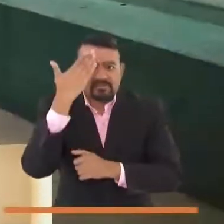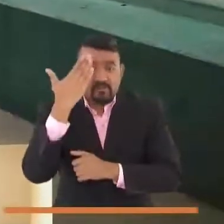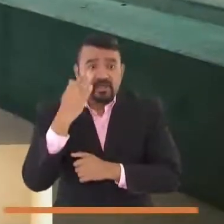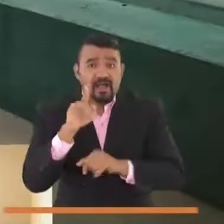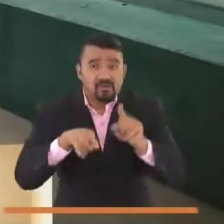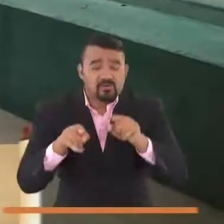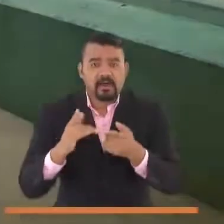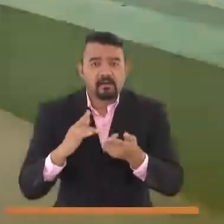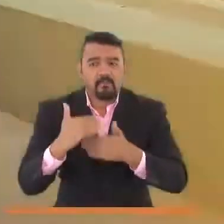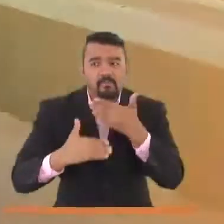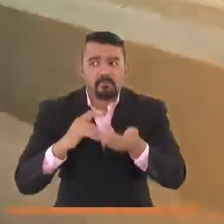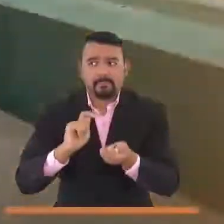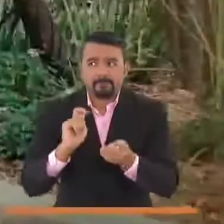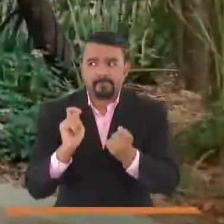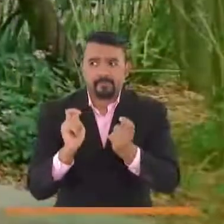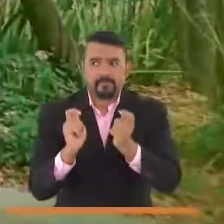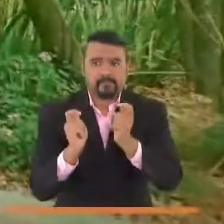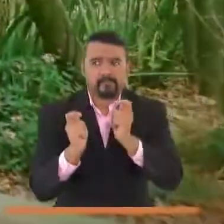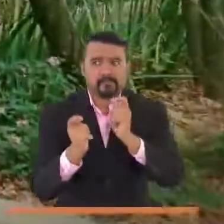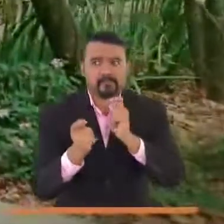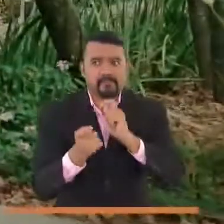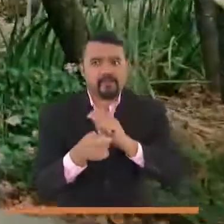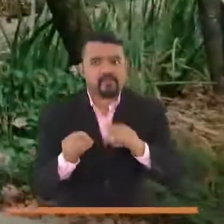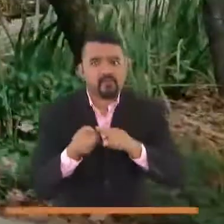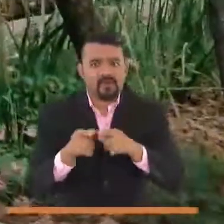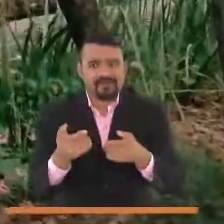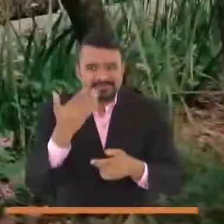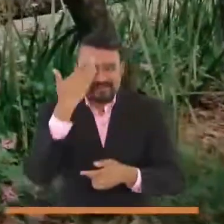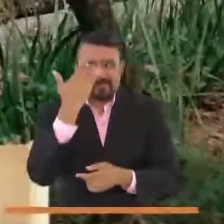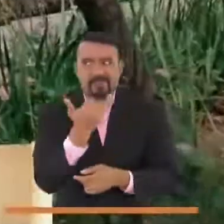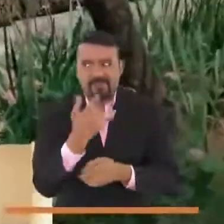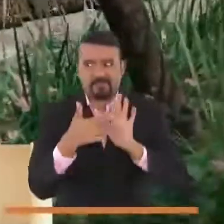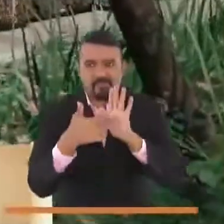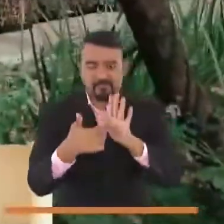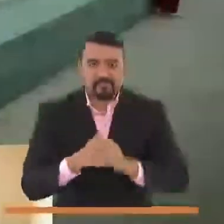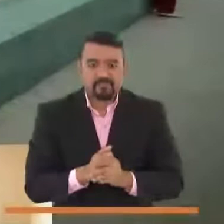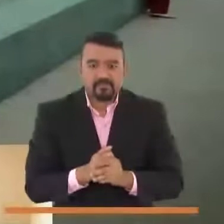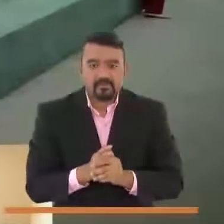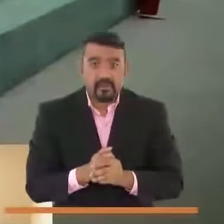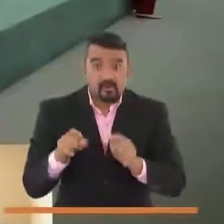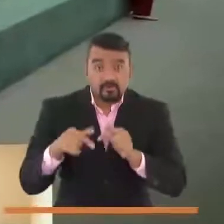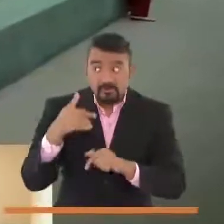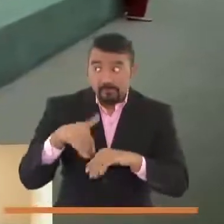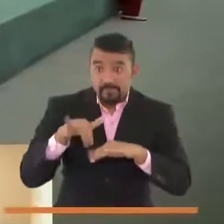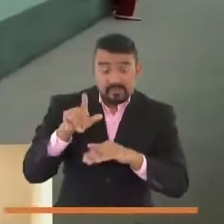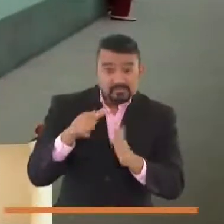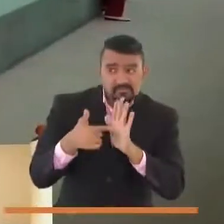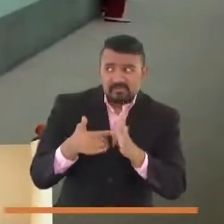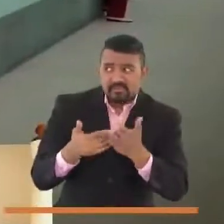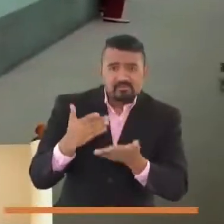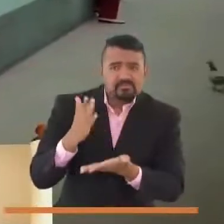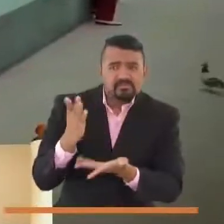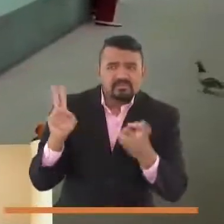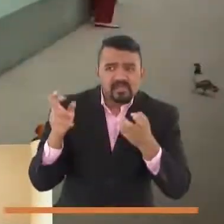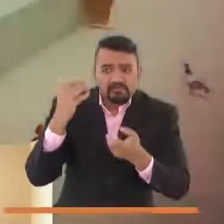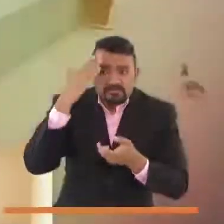su transformación hacia una calle peatonal. Hoy en día es uno de los puntos de encuentro más representativos que